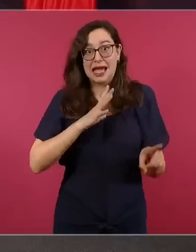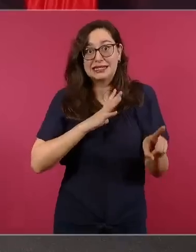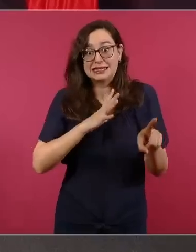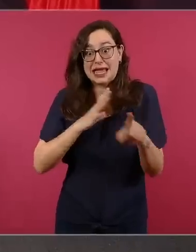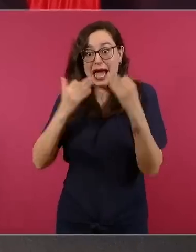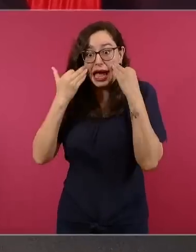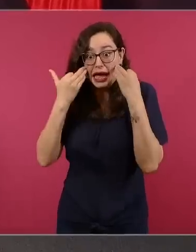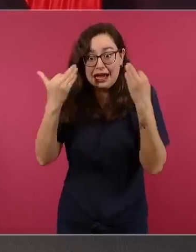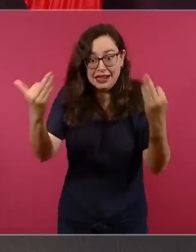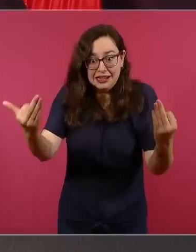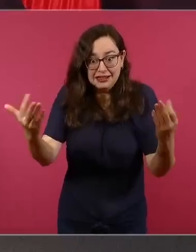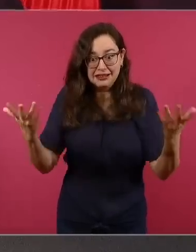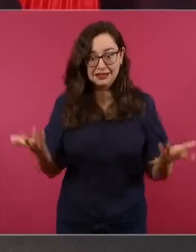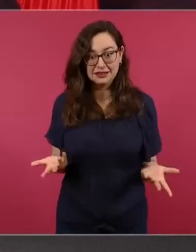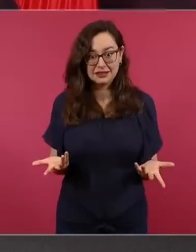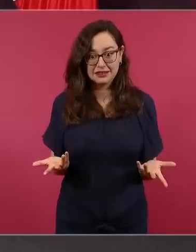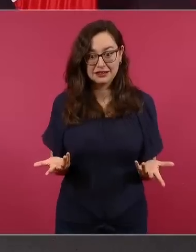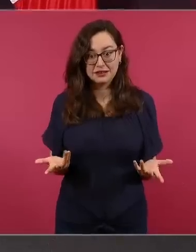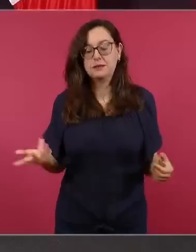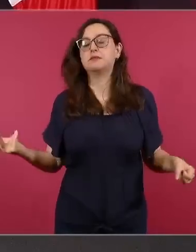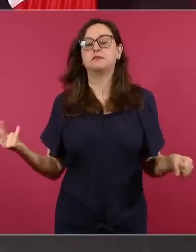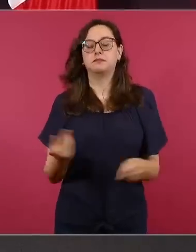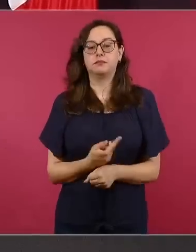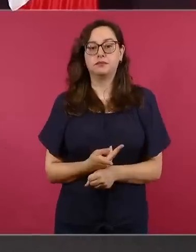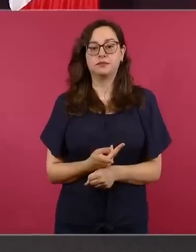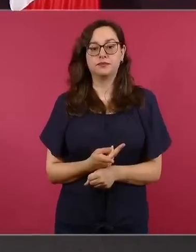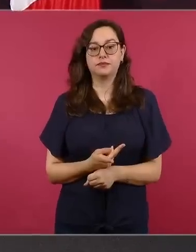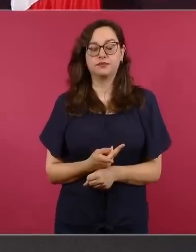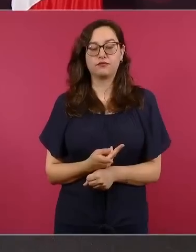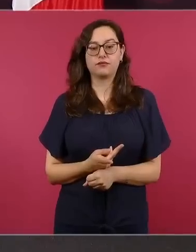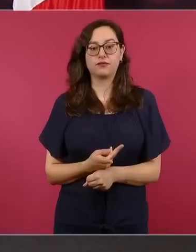Entonces, donde hay más hospitales